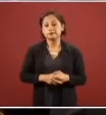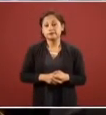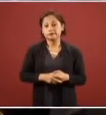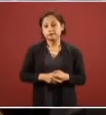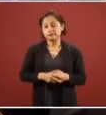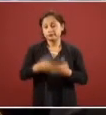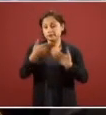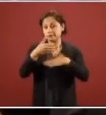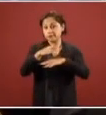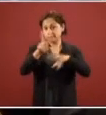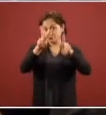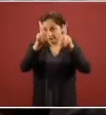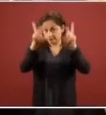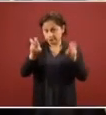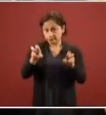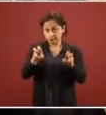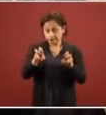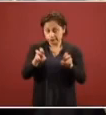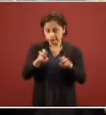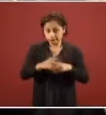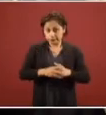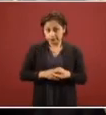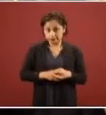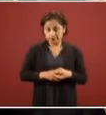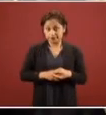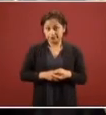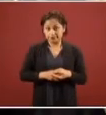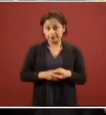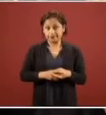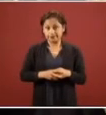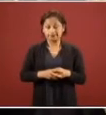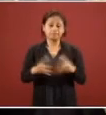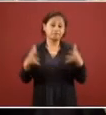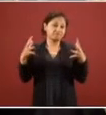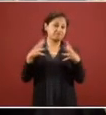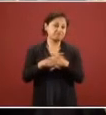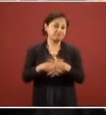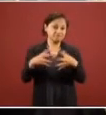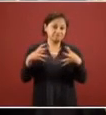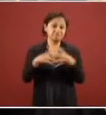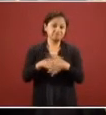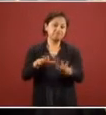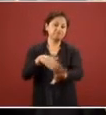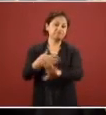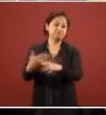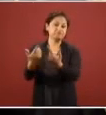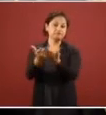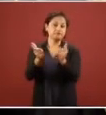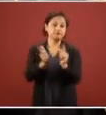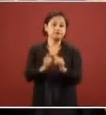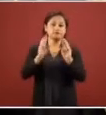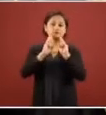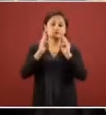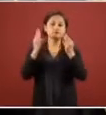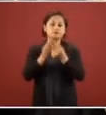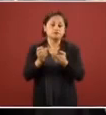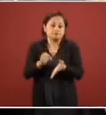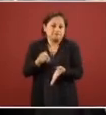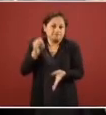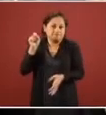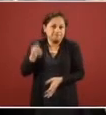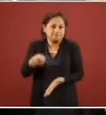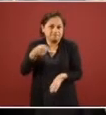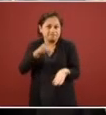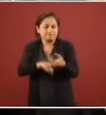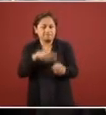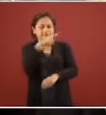derechos humanos, la guerra del narcotráfico iba. Igualmente, cables de la embajada norteamericana en nuestro